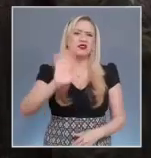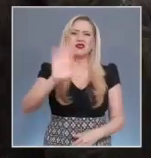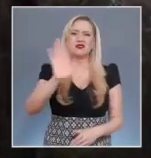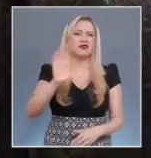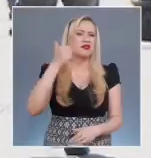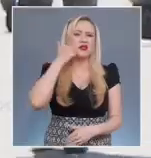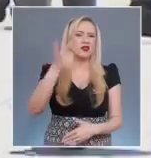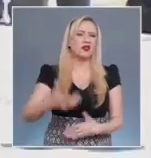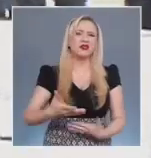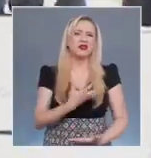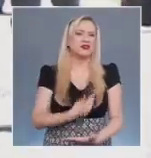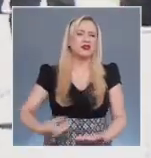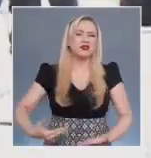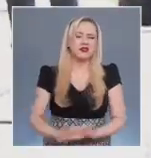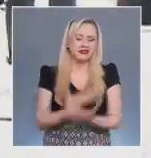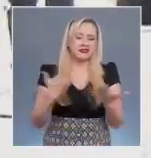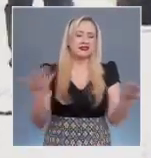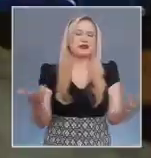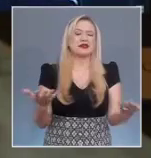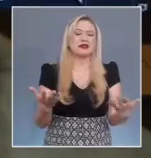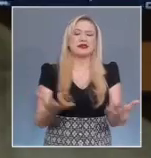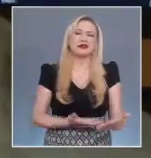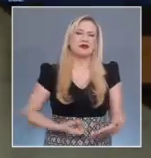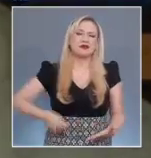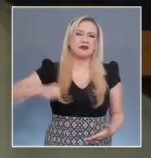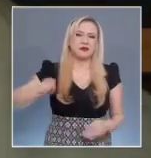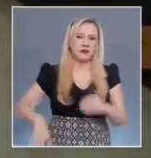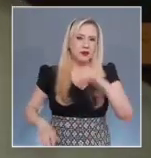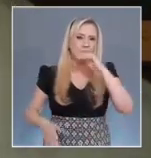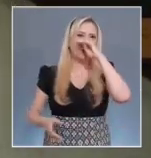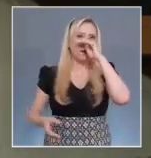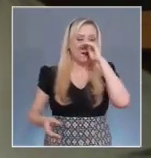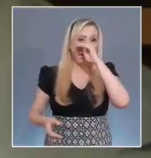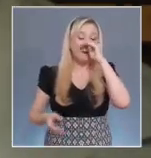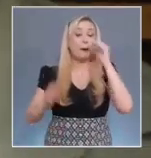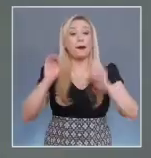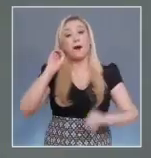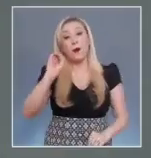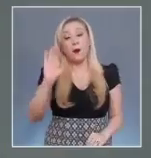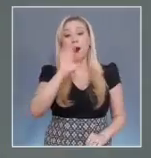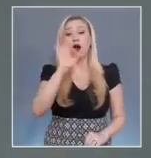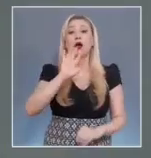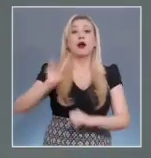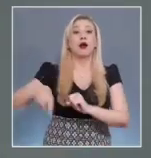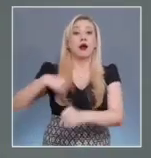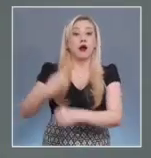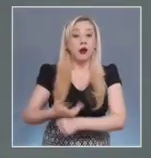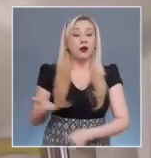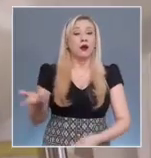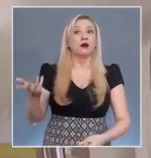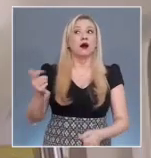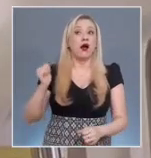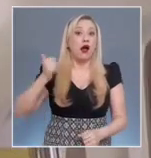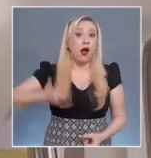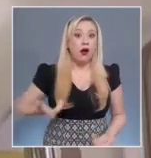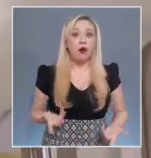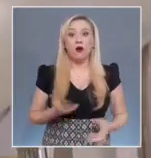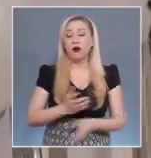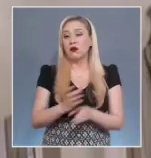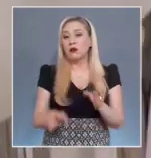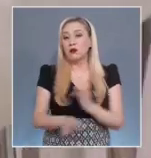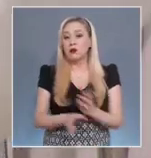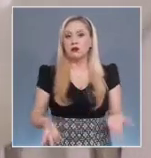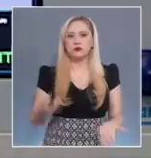pueden comprometer o limitar su acceso a una debida protección de los derechos a la autonomía reproductiva, a la vida, a la